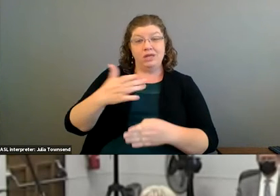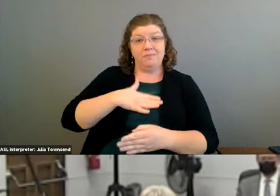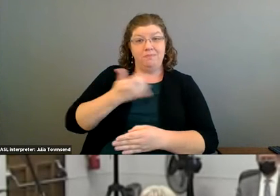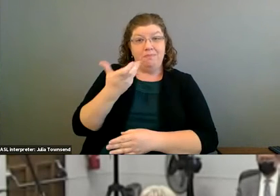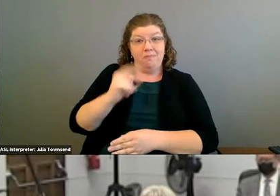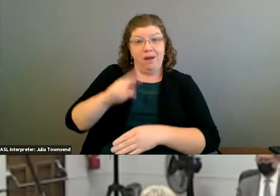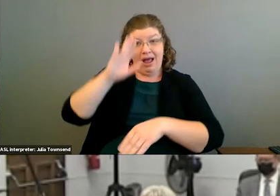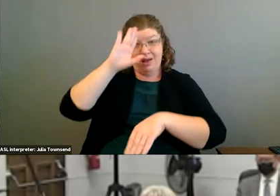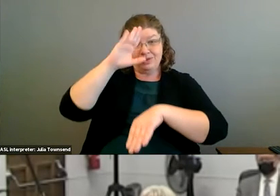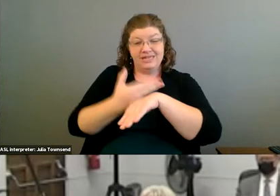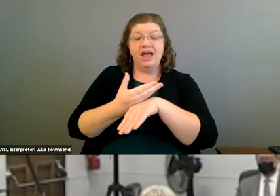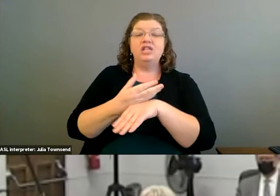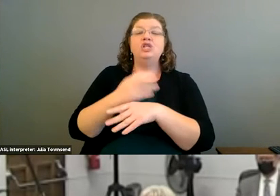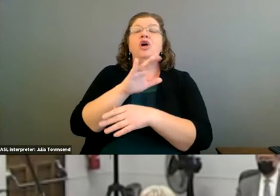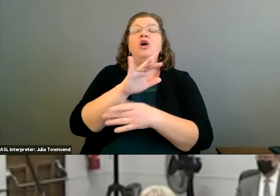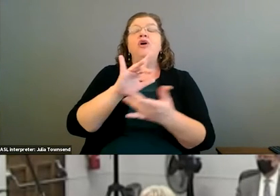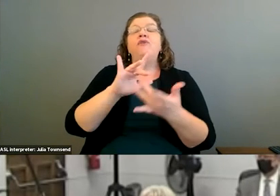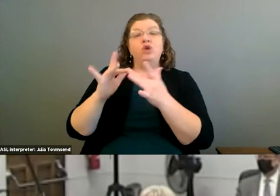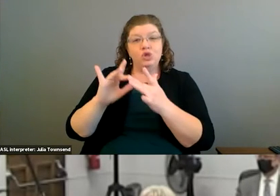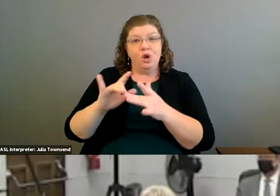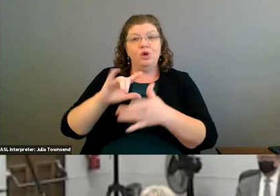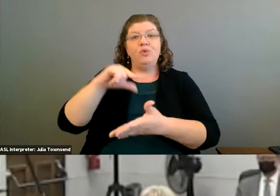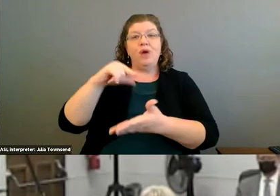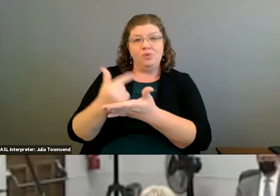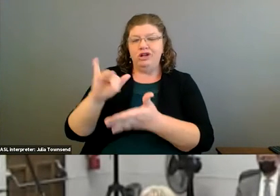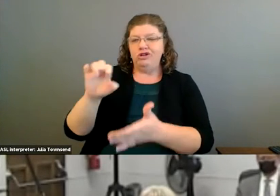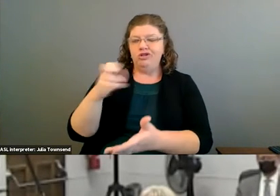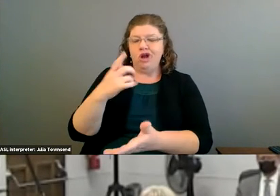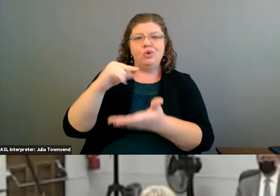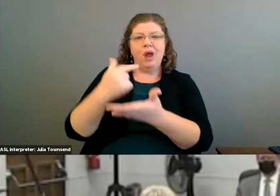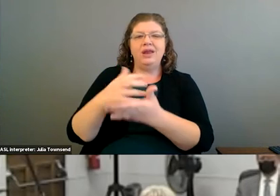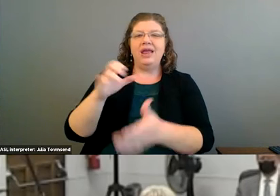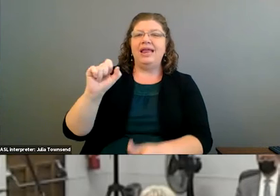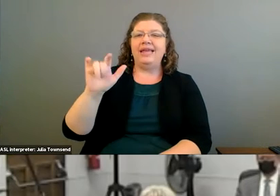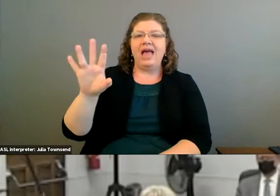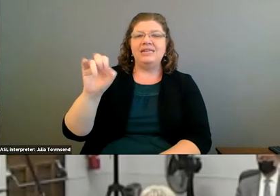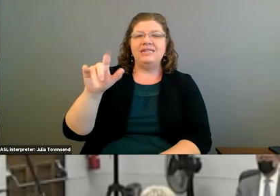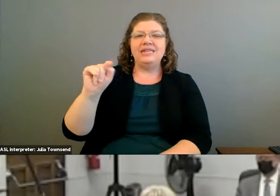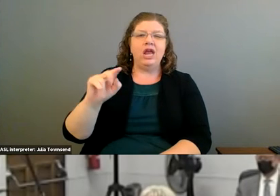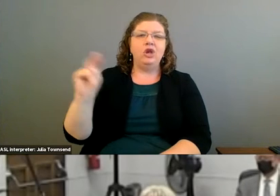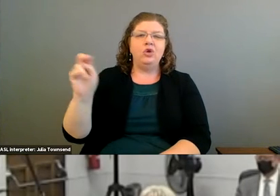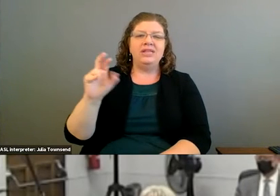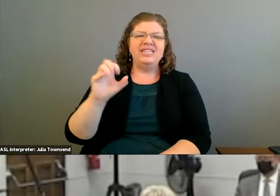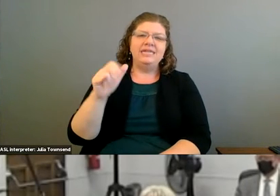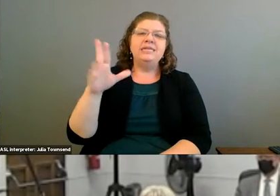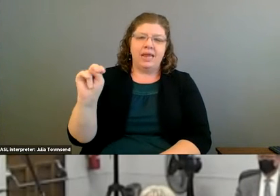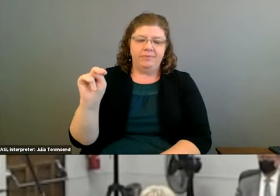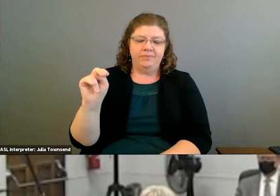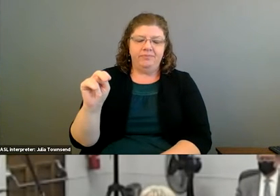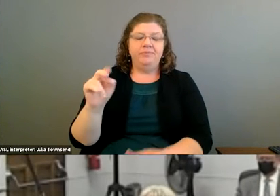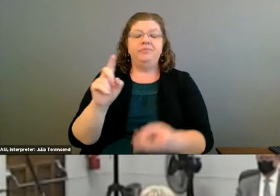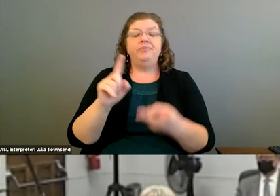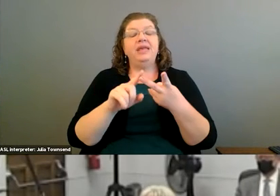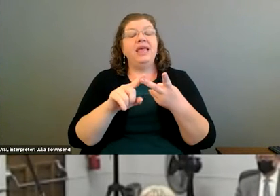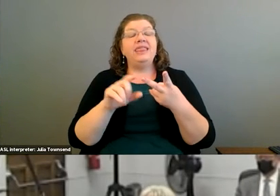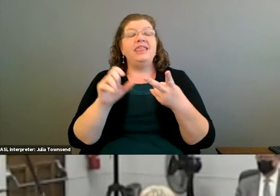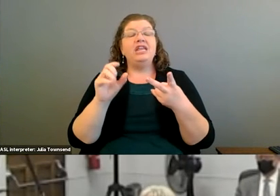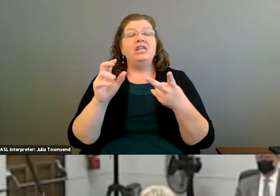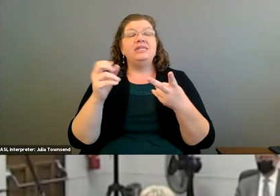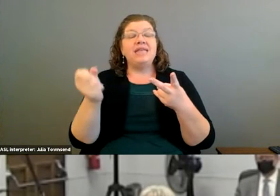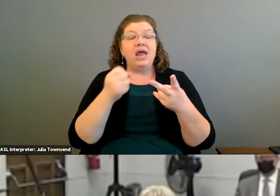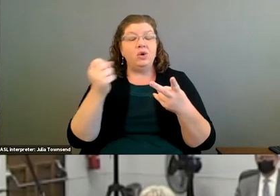la graduación virtual de mis hijos por Cal State Northridge. Felicidades a Joshua. También cubrí mucho territorio en sábado. Pasé